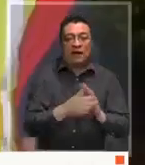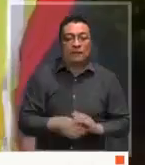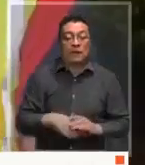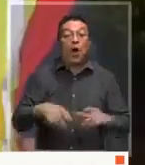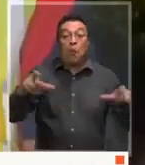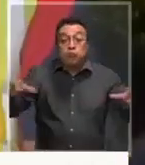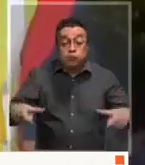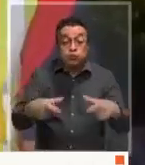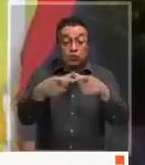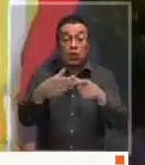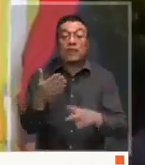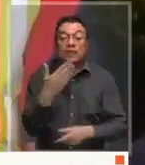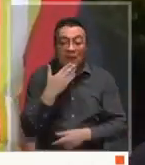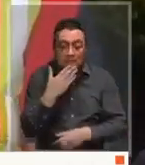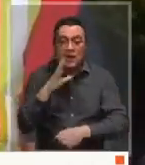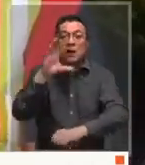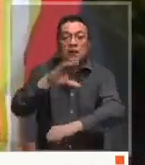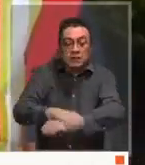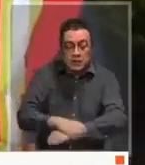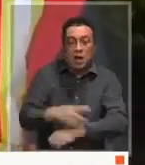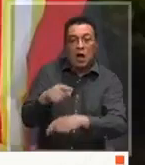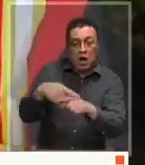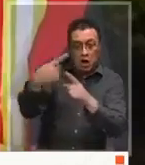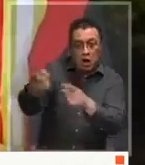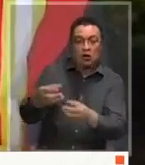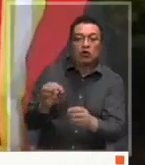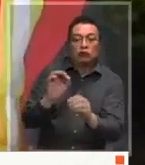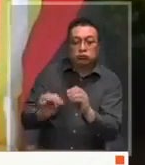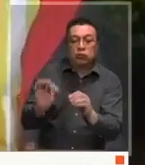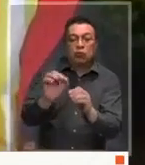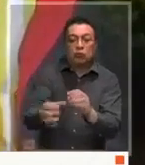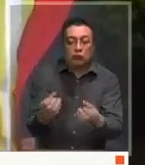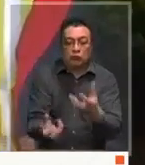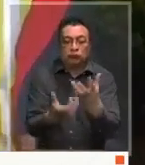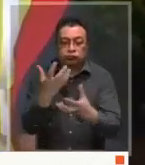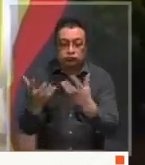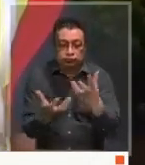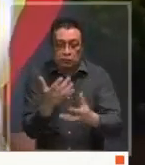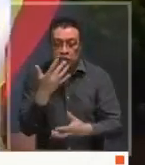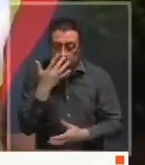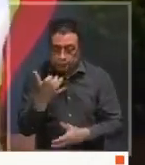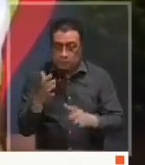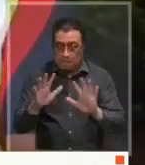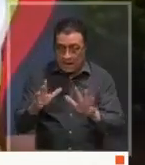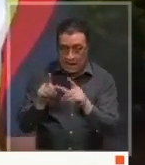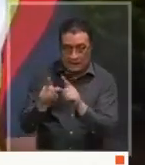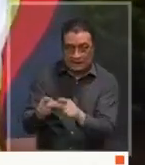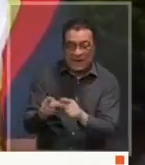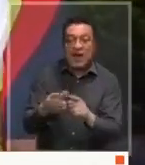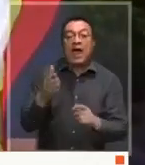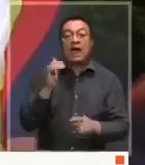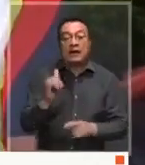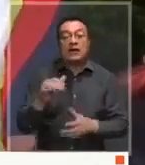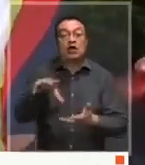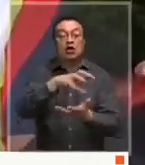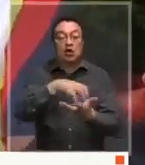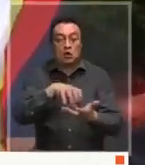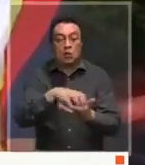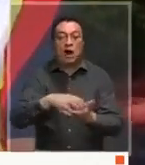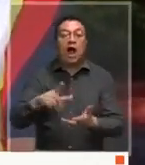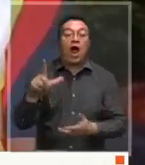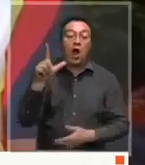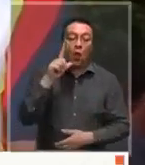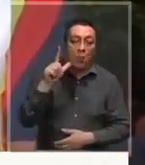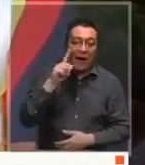Pucón también hubo un detenido por generar incendio intencional, aparentemente, y en la comuna de Lumaco,